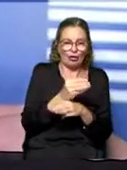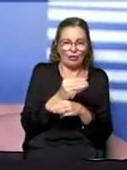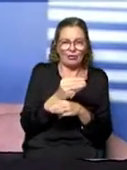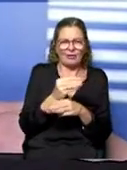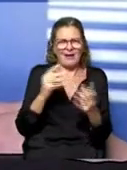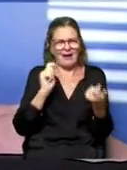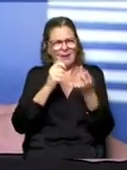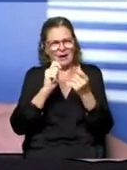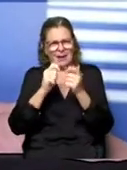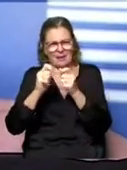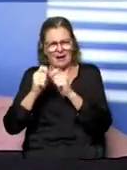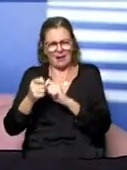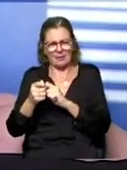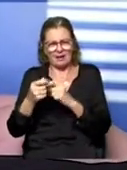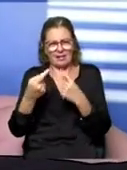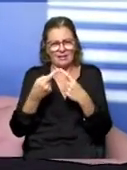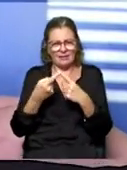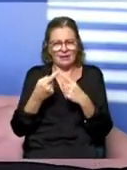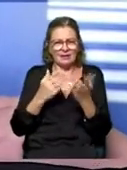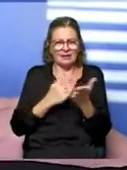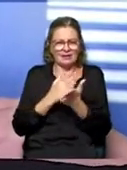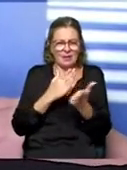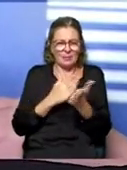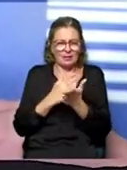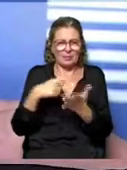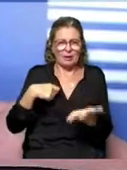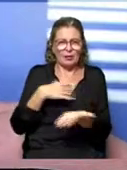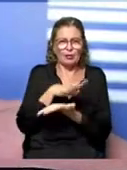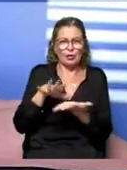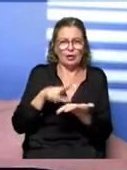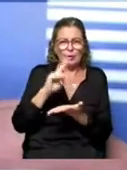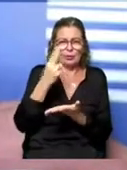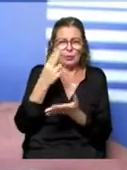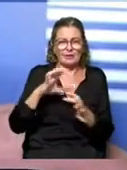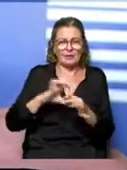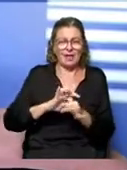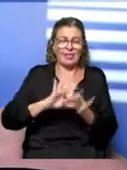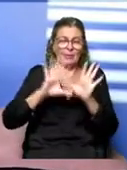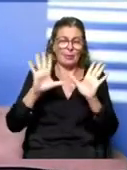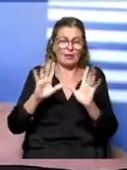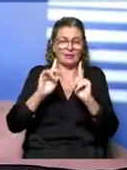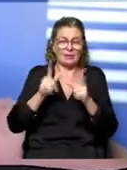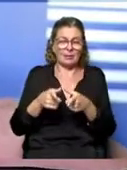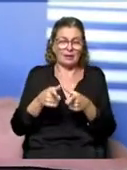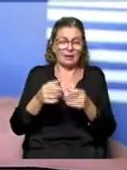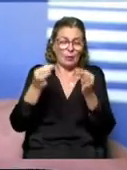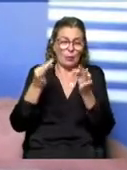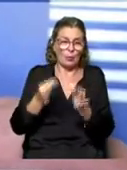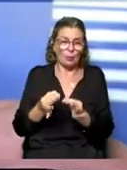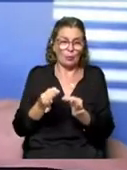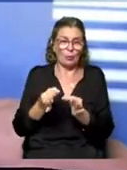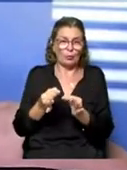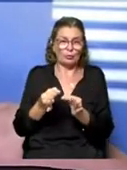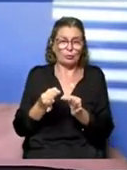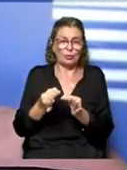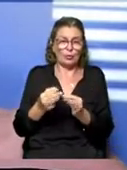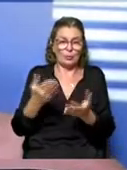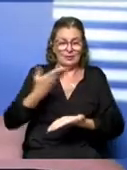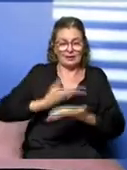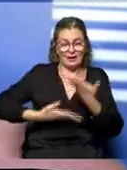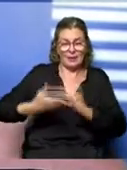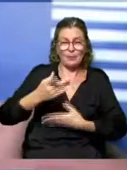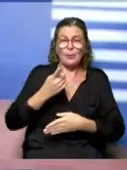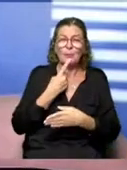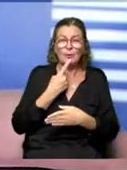desvirtuar lo que ha distinguido siempre a la sociedad uruguaya y a la democracia uruguaya, que es justamente el intercambio